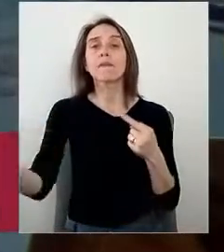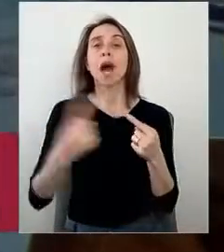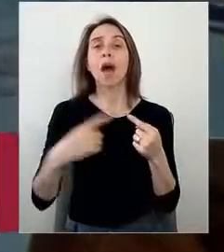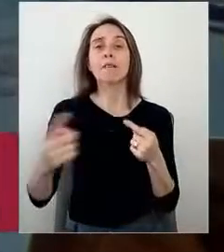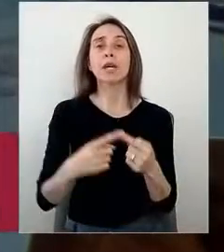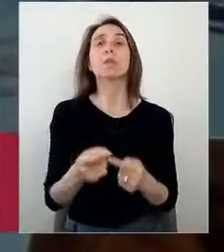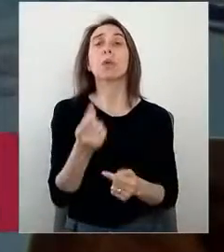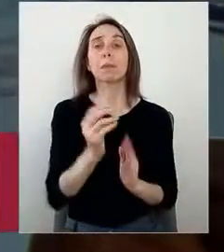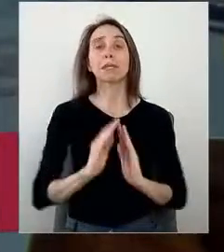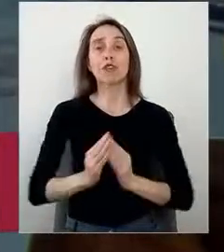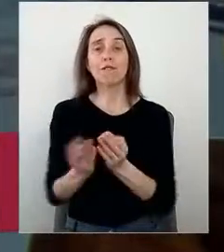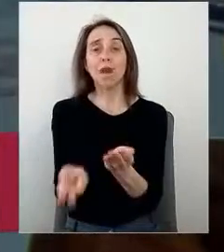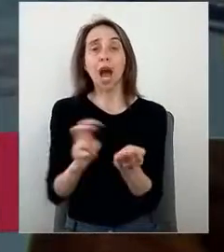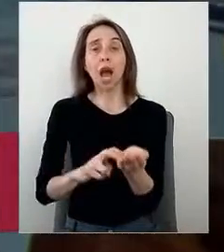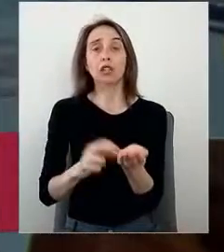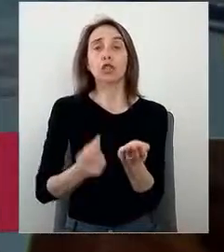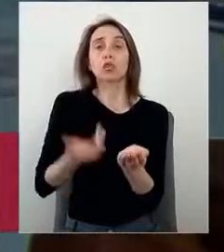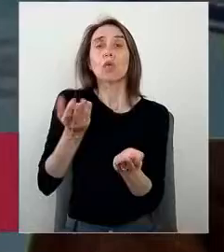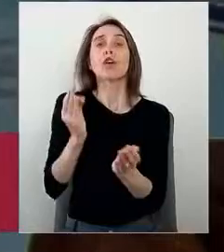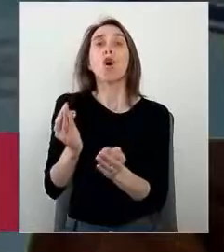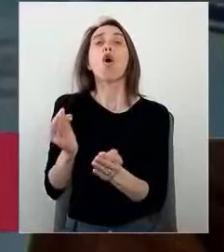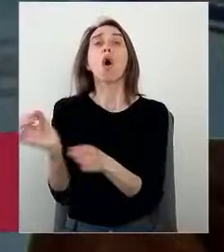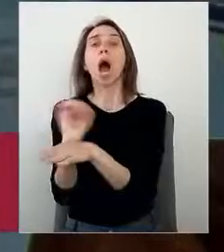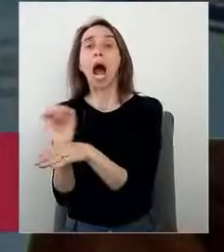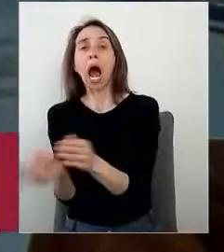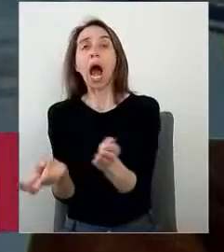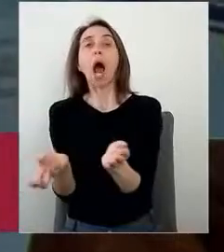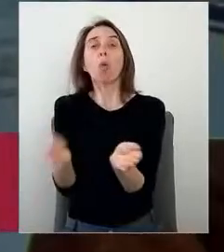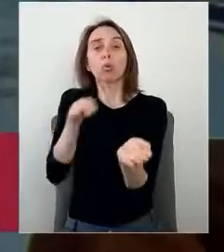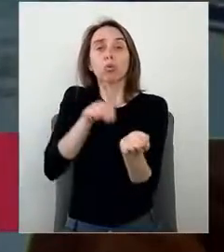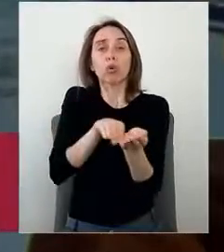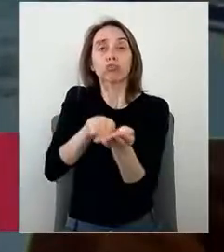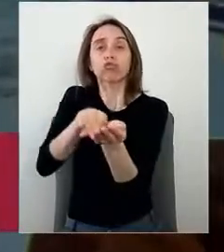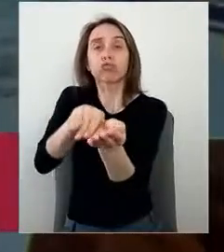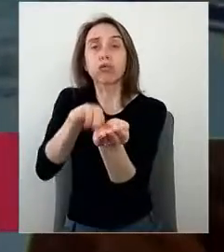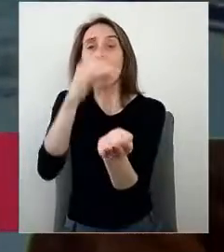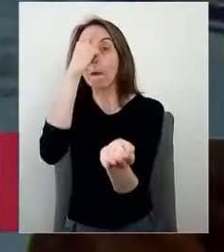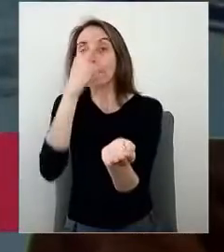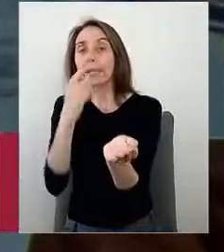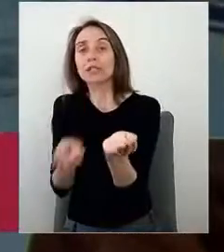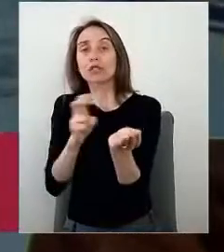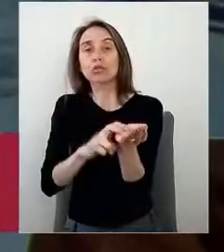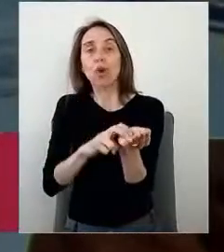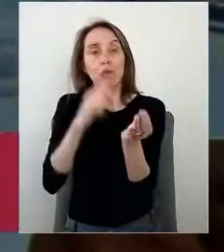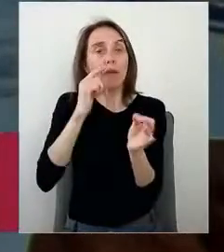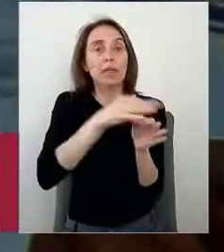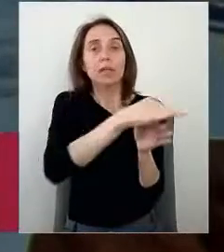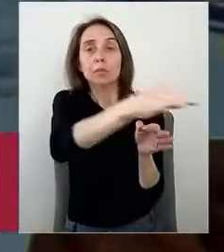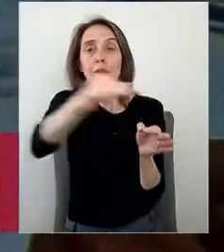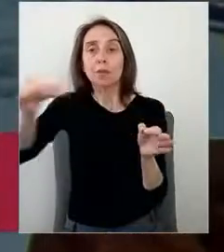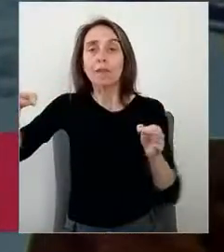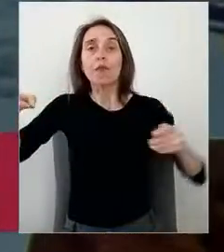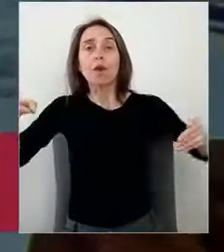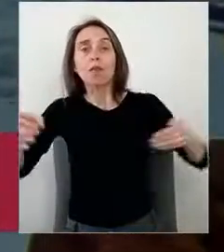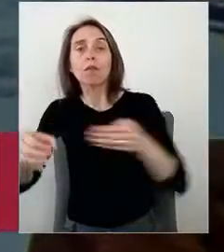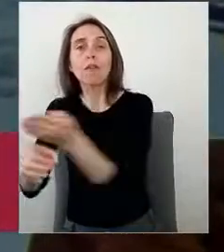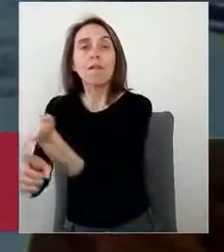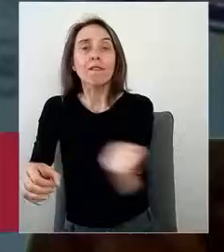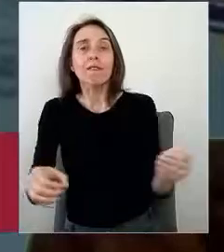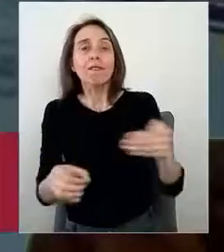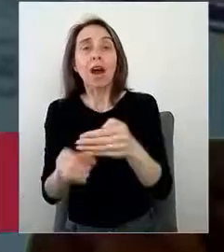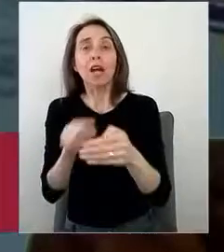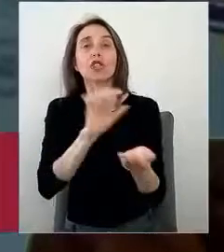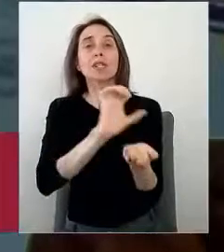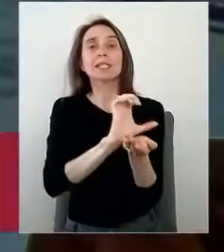de vehículos y de pasajeros en las zonas donde se ha constituido concesión por medio de licitación. Esto, como